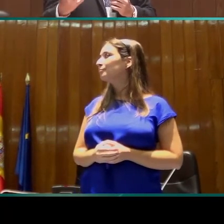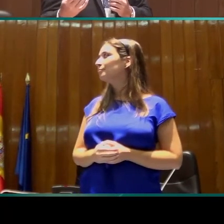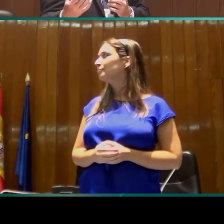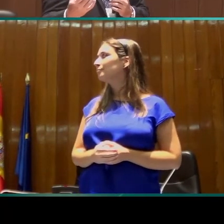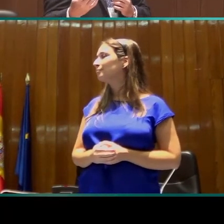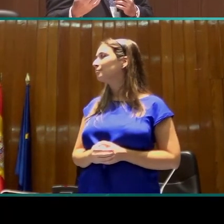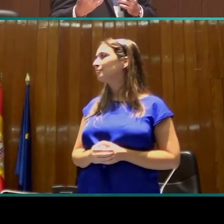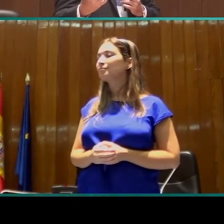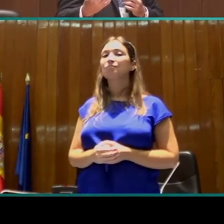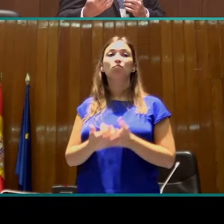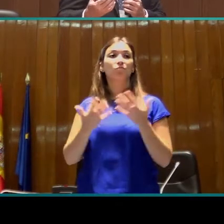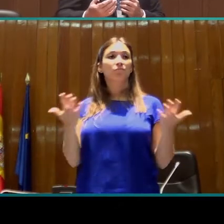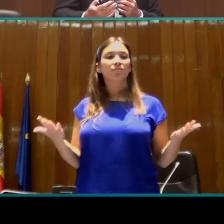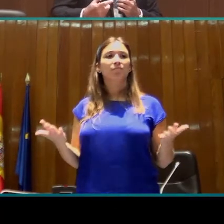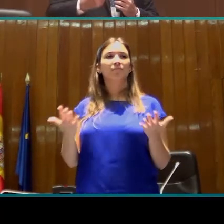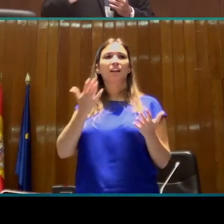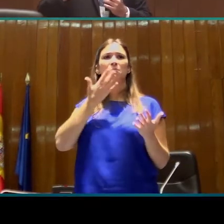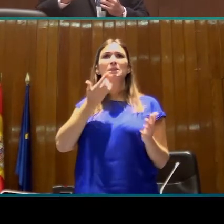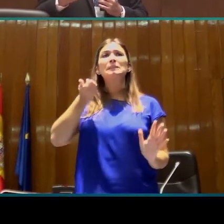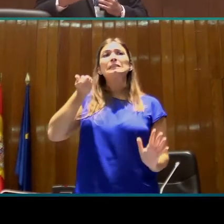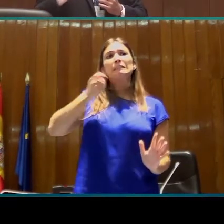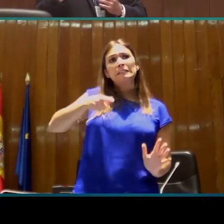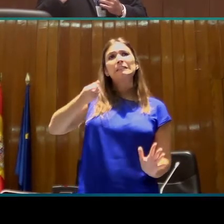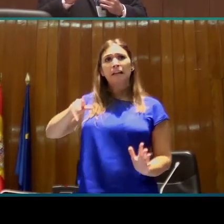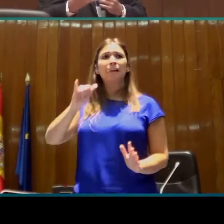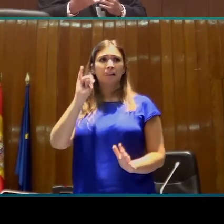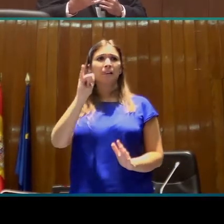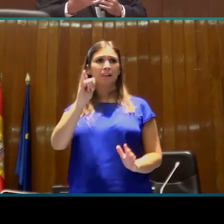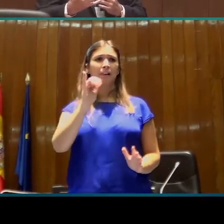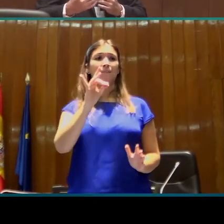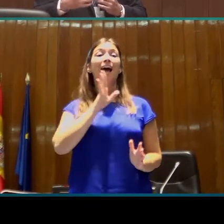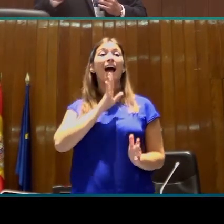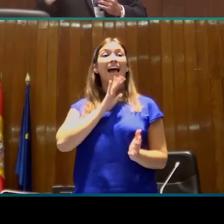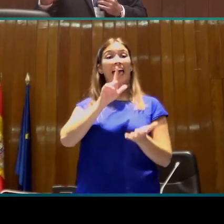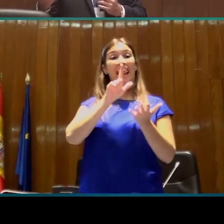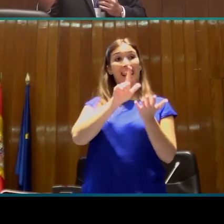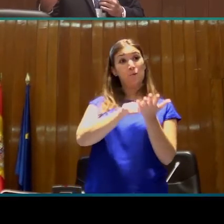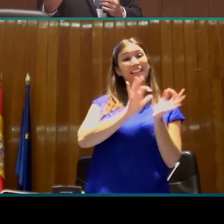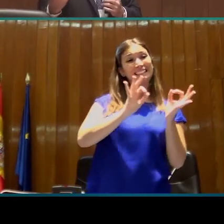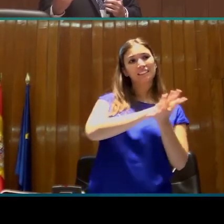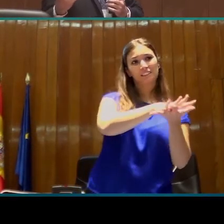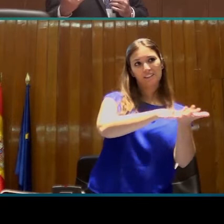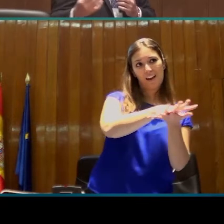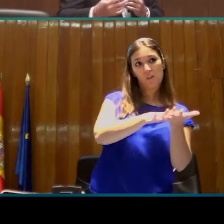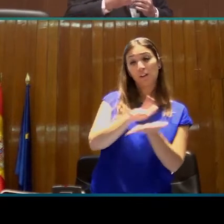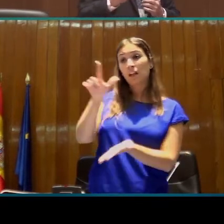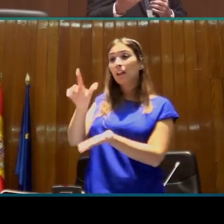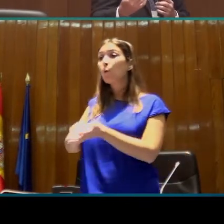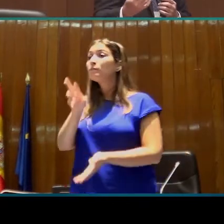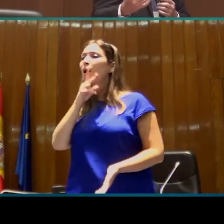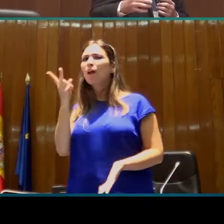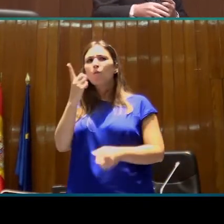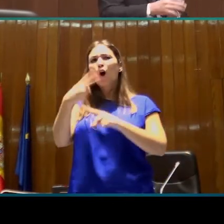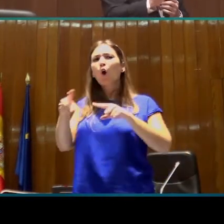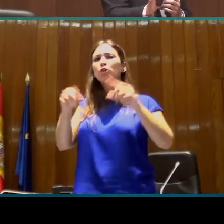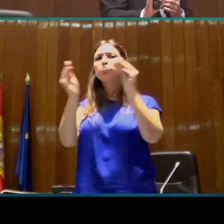que existe una serie de similitudes entre esas lenguas signadas y las lenguas habladas, y